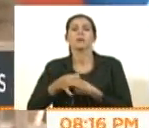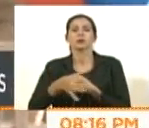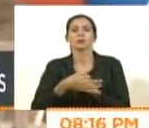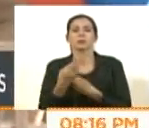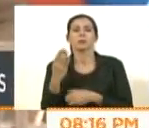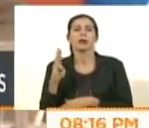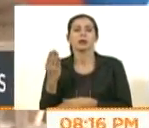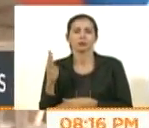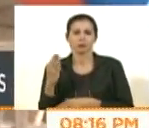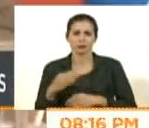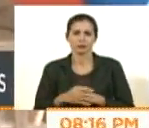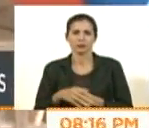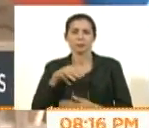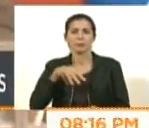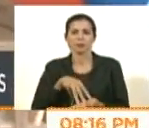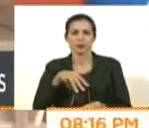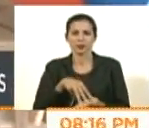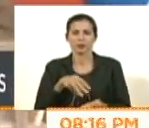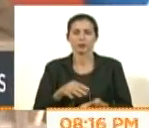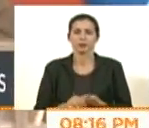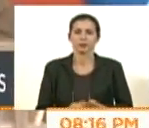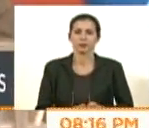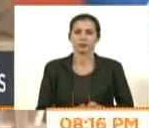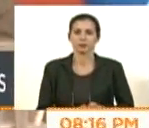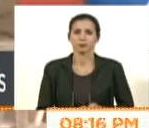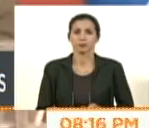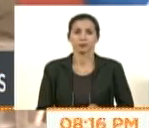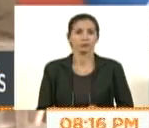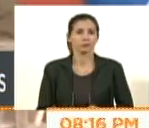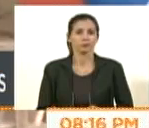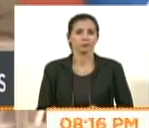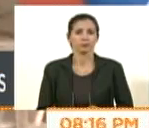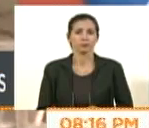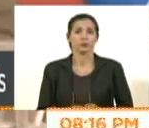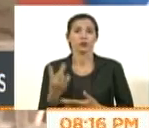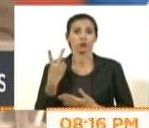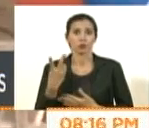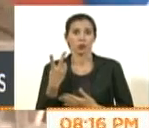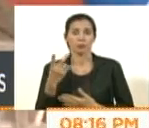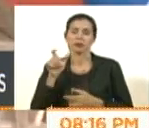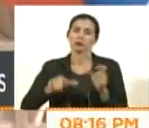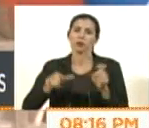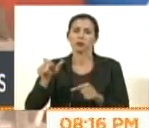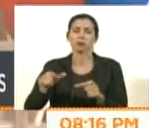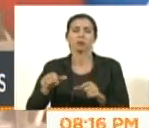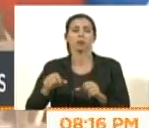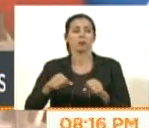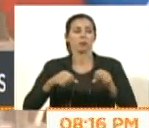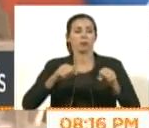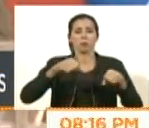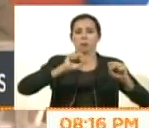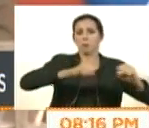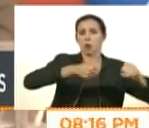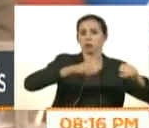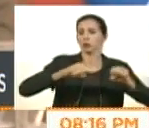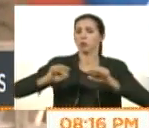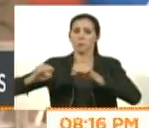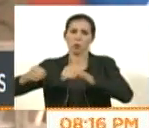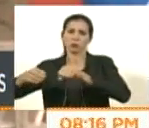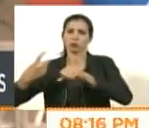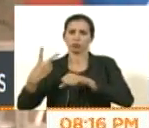Miranda. Estas víctimas circulaban, uno de ellos en contrasentido,